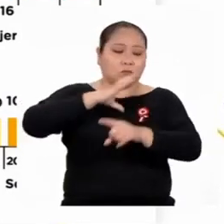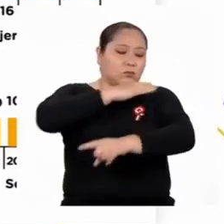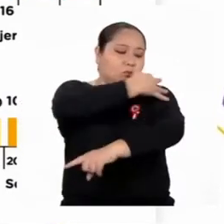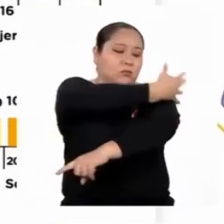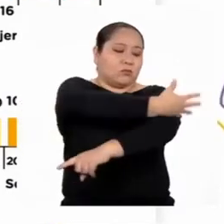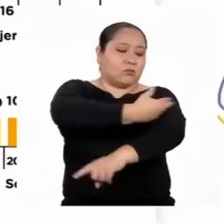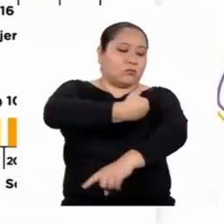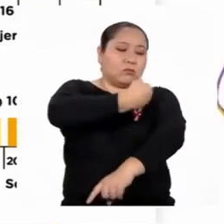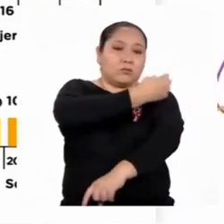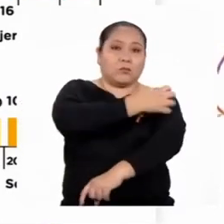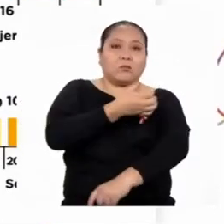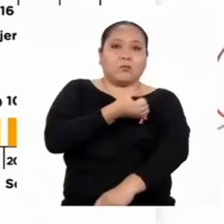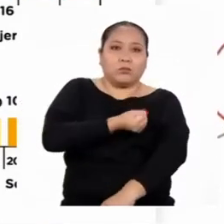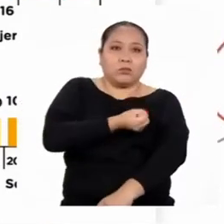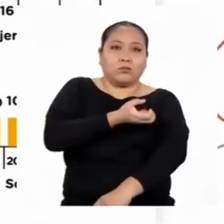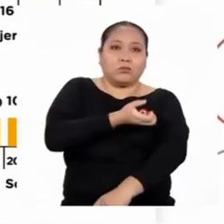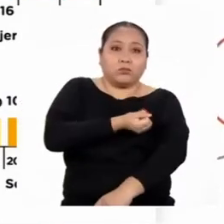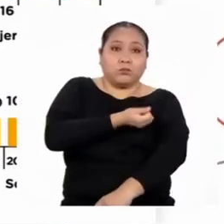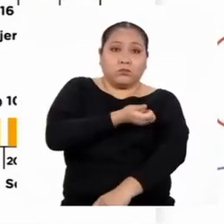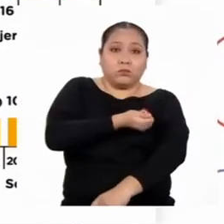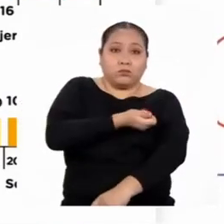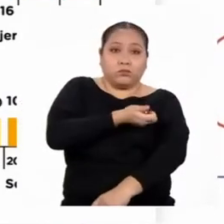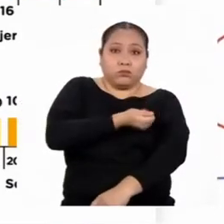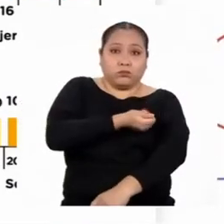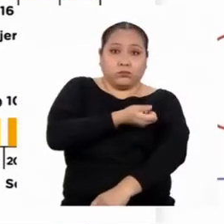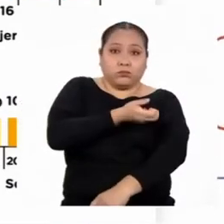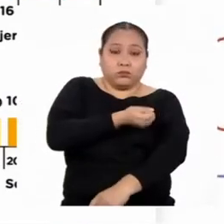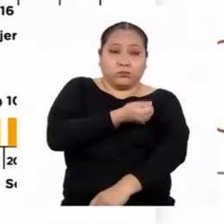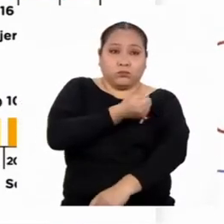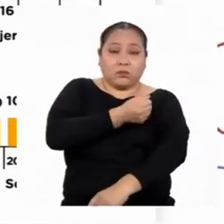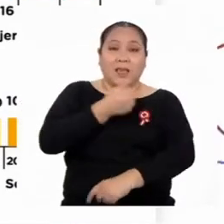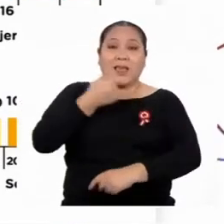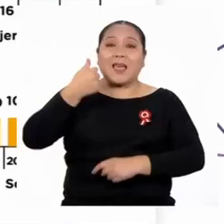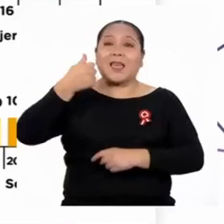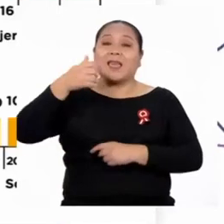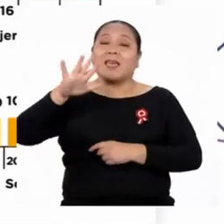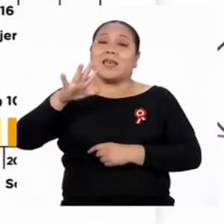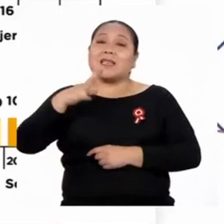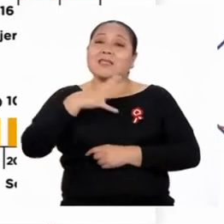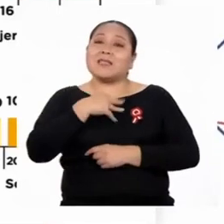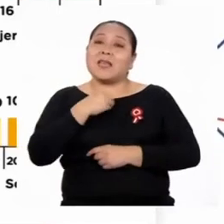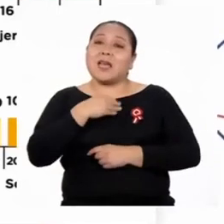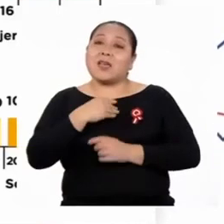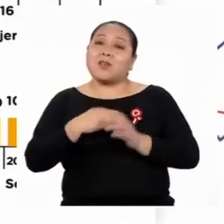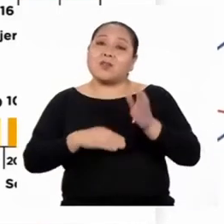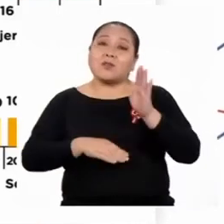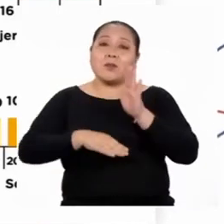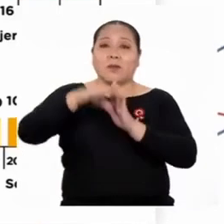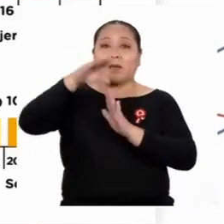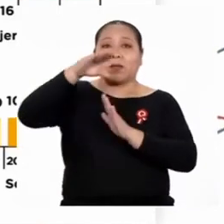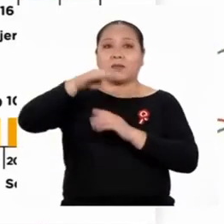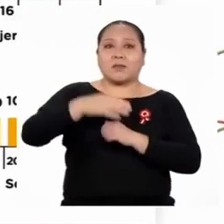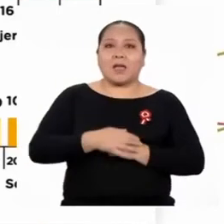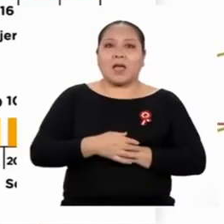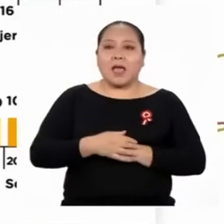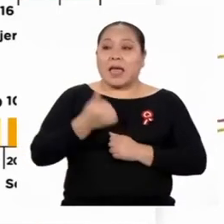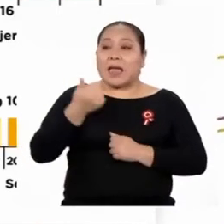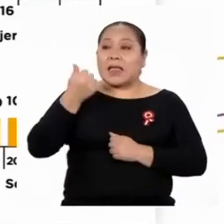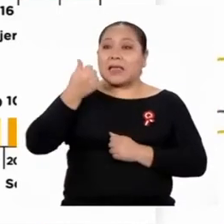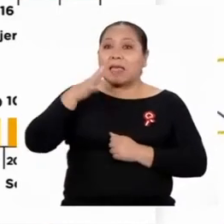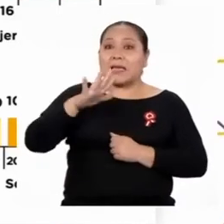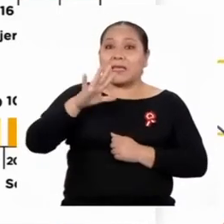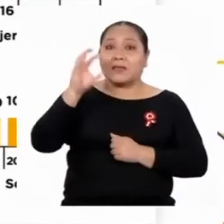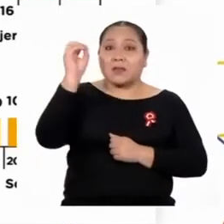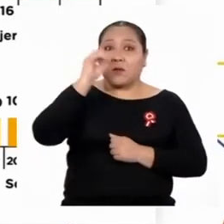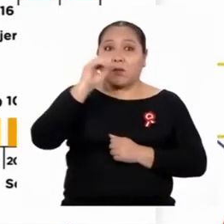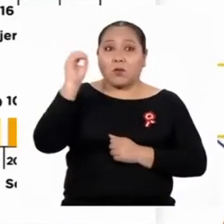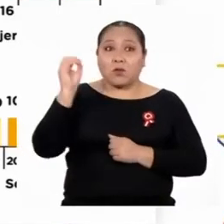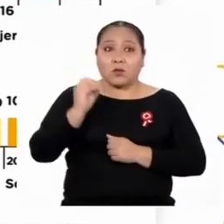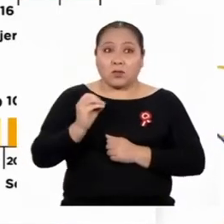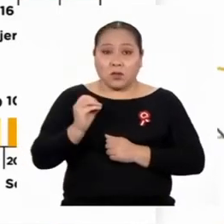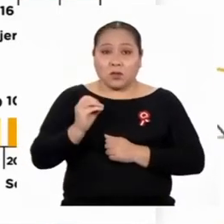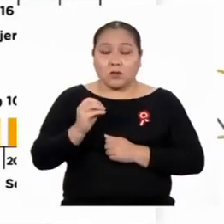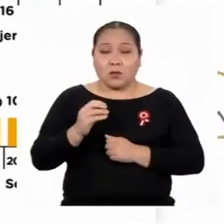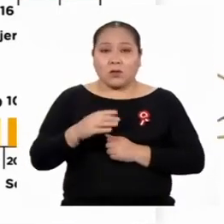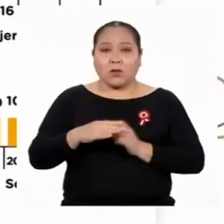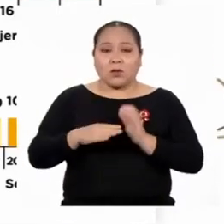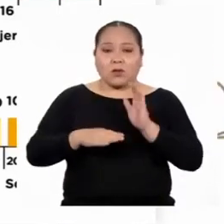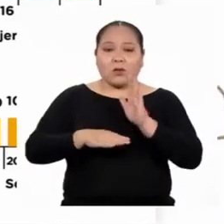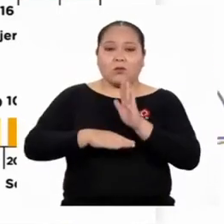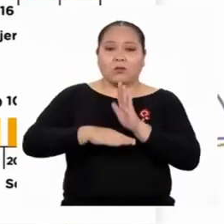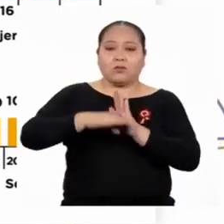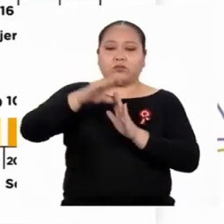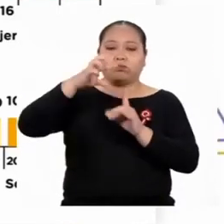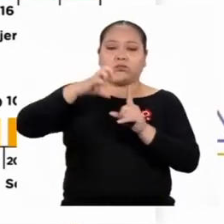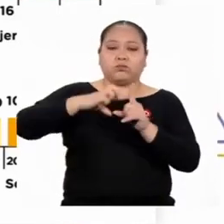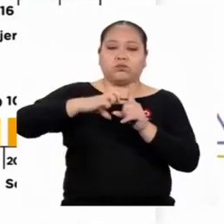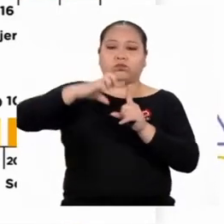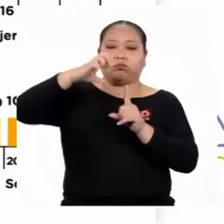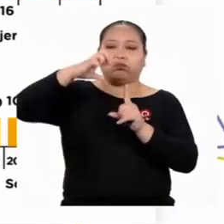de 15 a más años de edad. Casi el 15% sufría de presión alta, siendo los hombres los